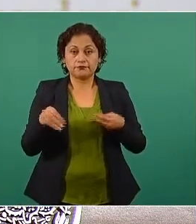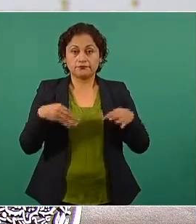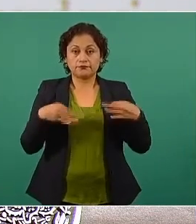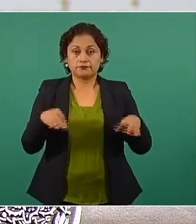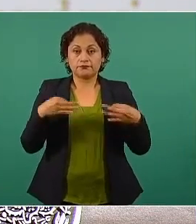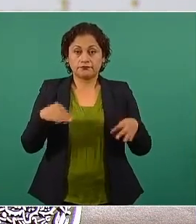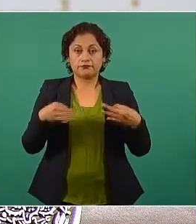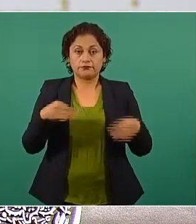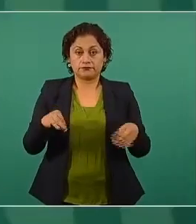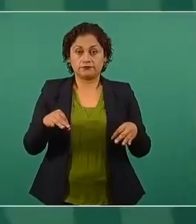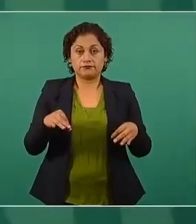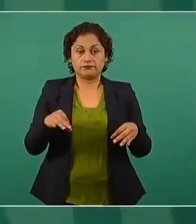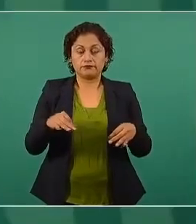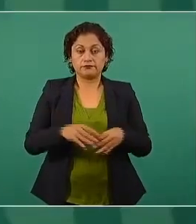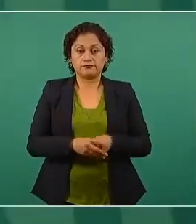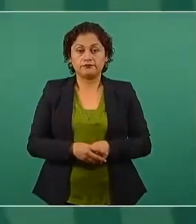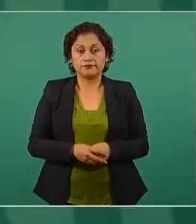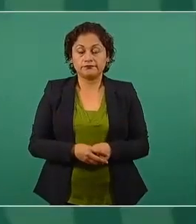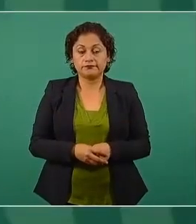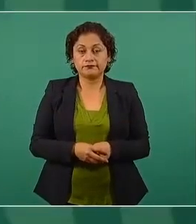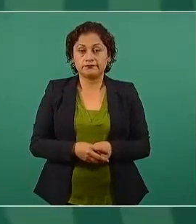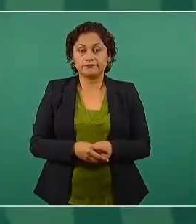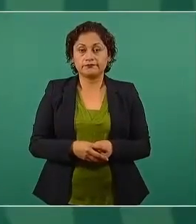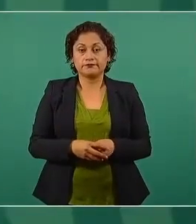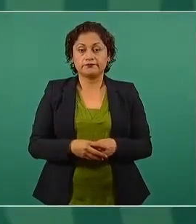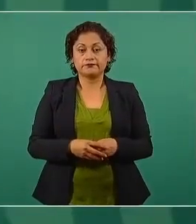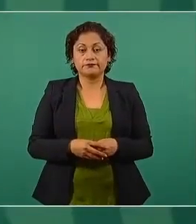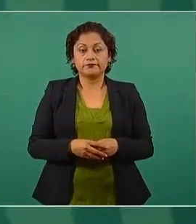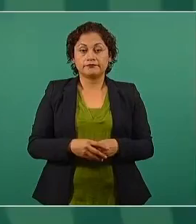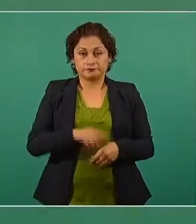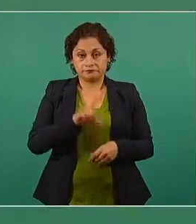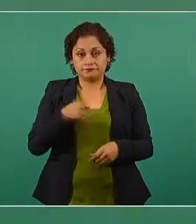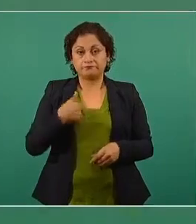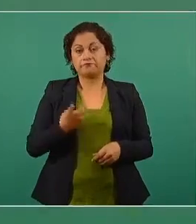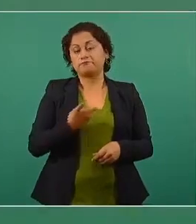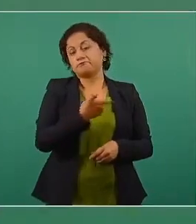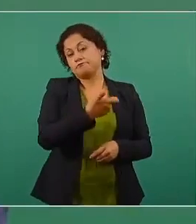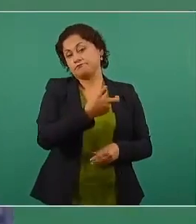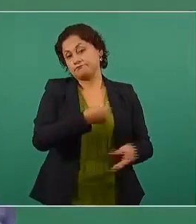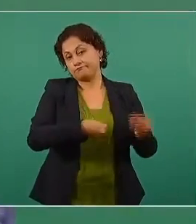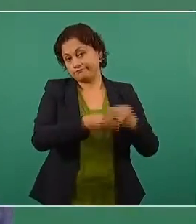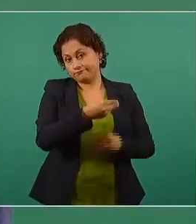la no marcada que te dieron y te pago.